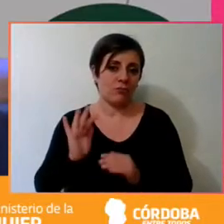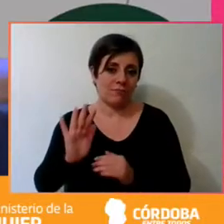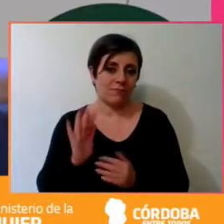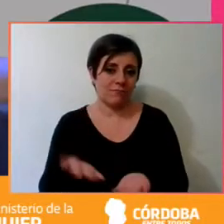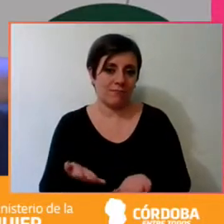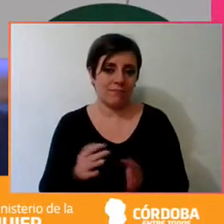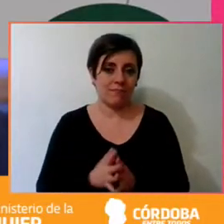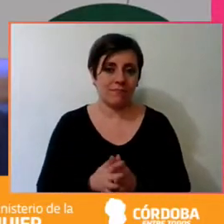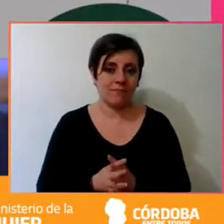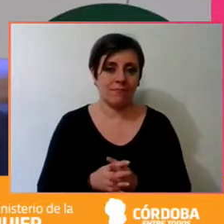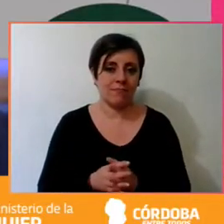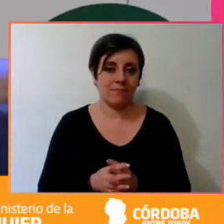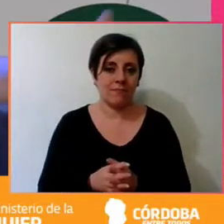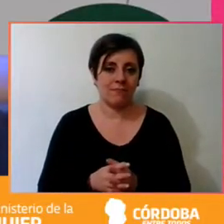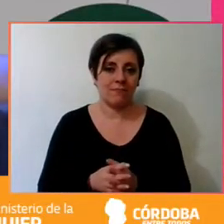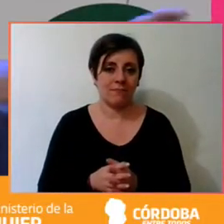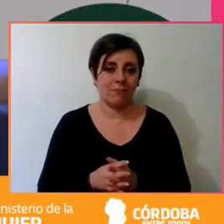Bueno,